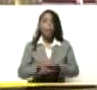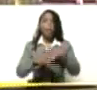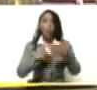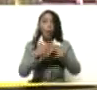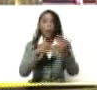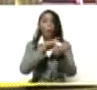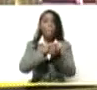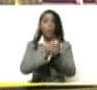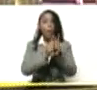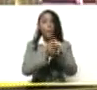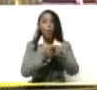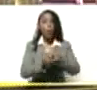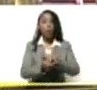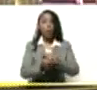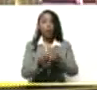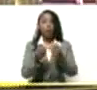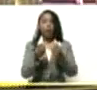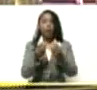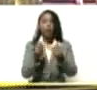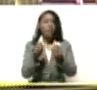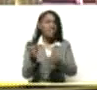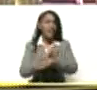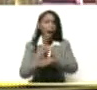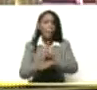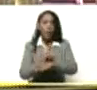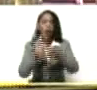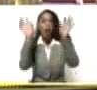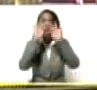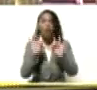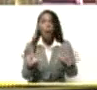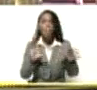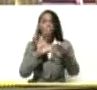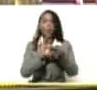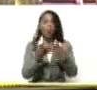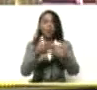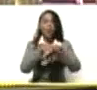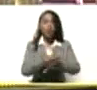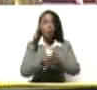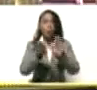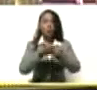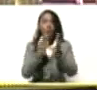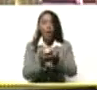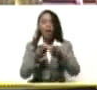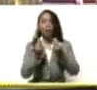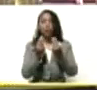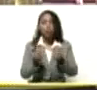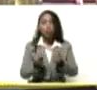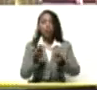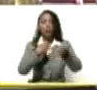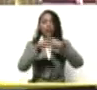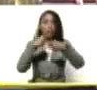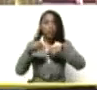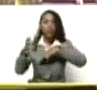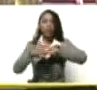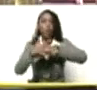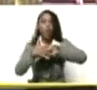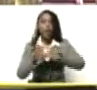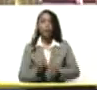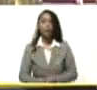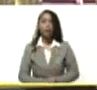todo de manera acelerada. La forma de articularse la economía mundial, el comercio, la tecnología.